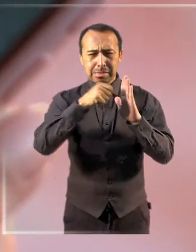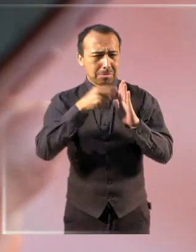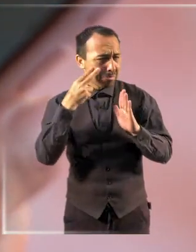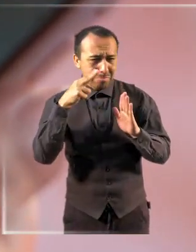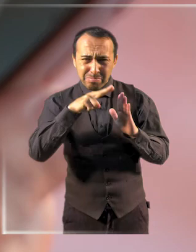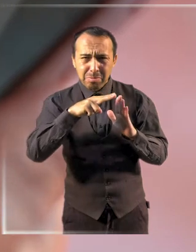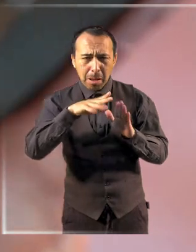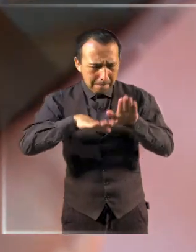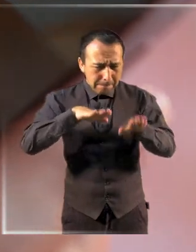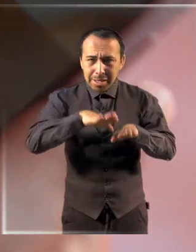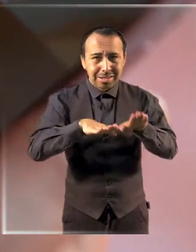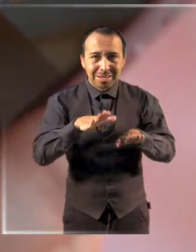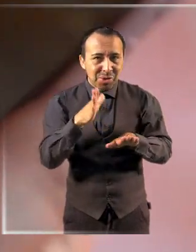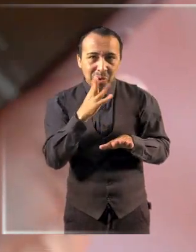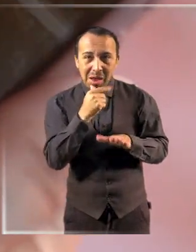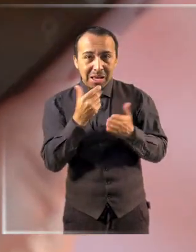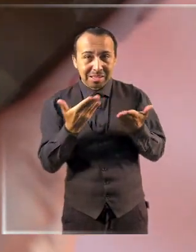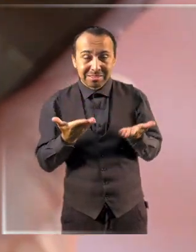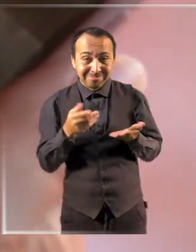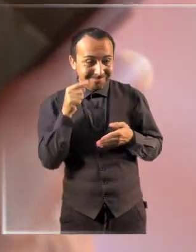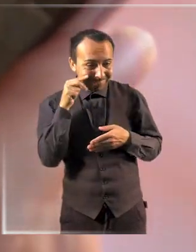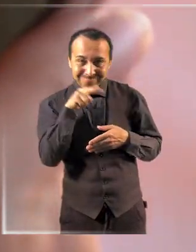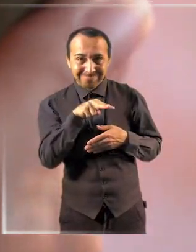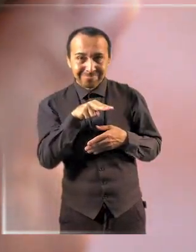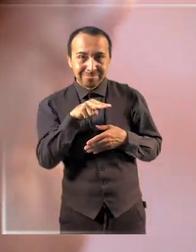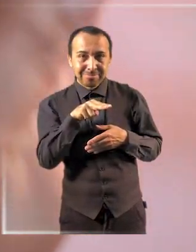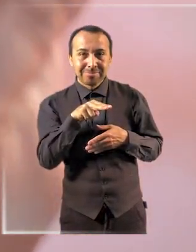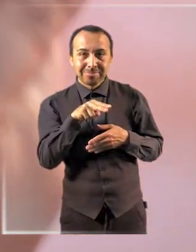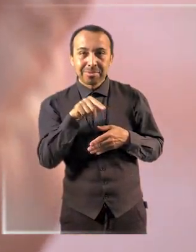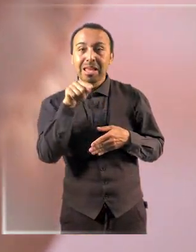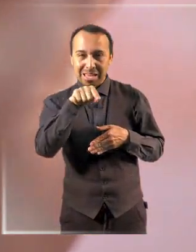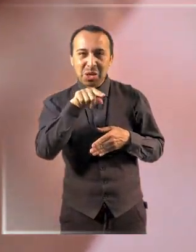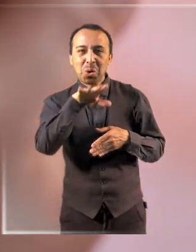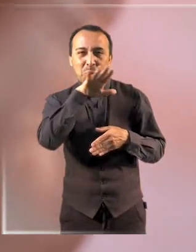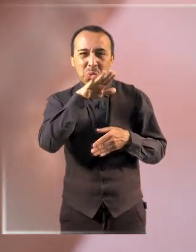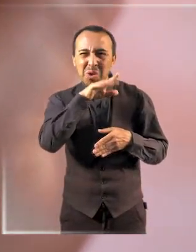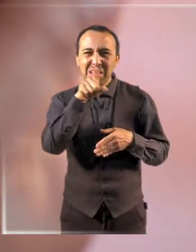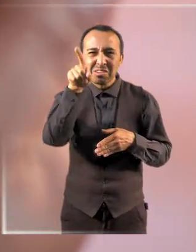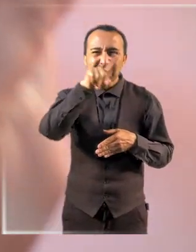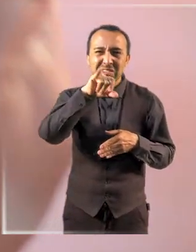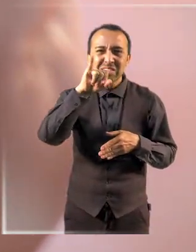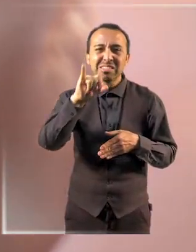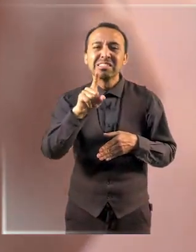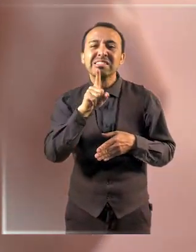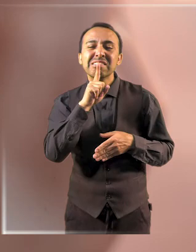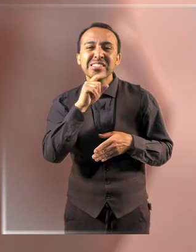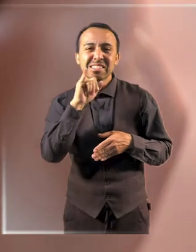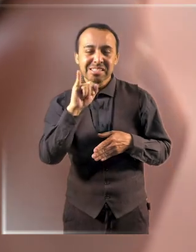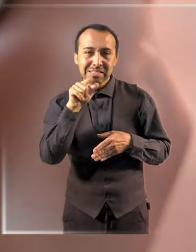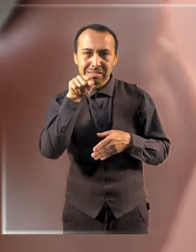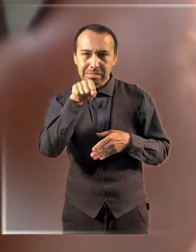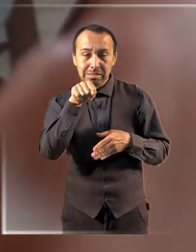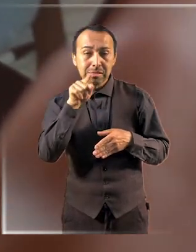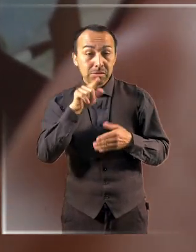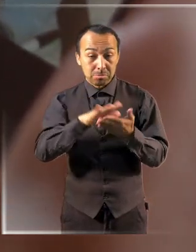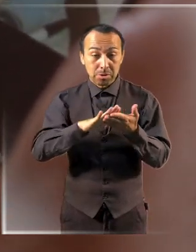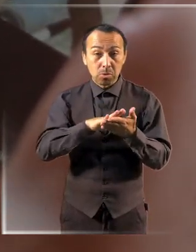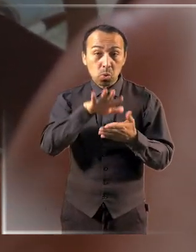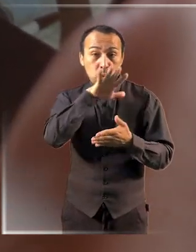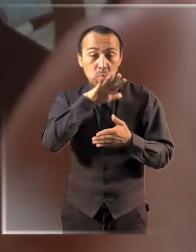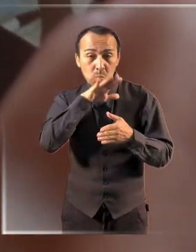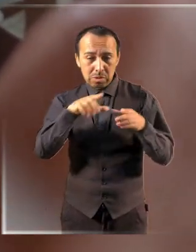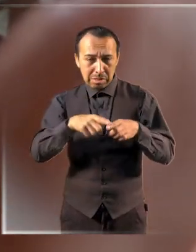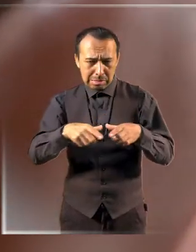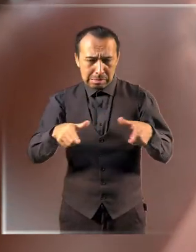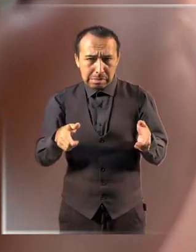tenía estirado. Catalina muestra fotos de Emanuel. Ahí está usando un sitting. Es para que no se le